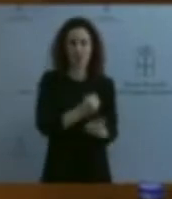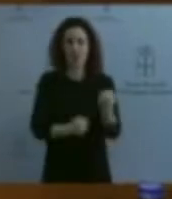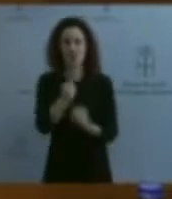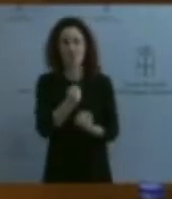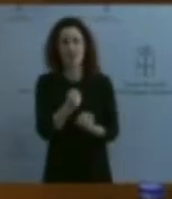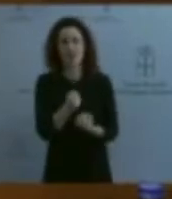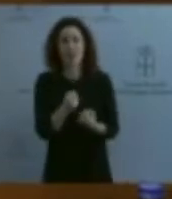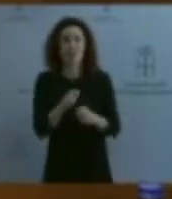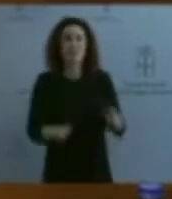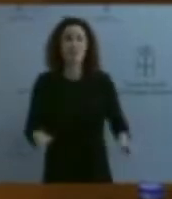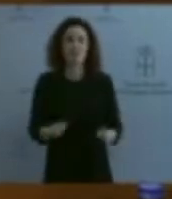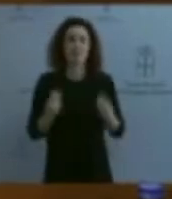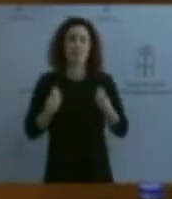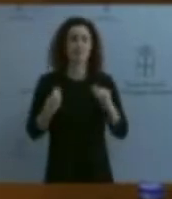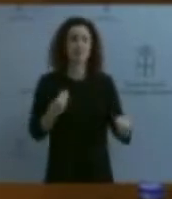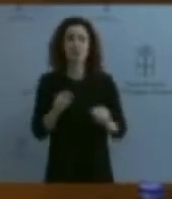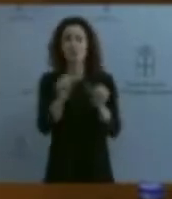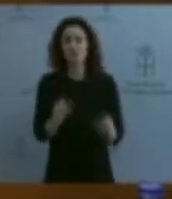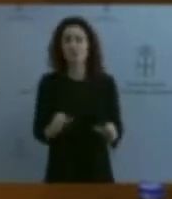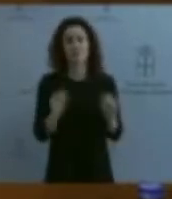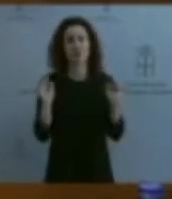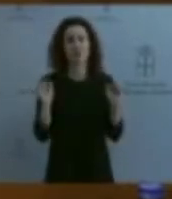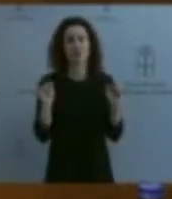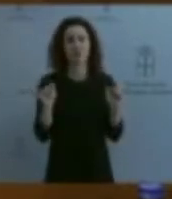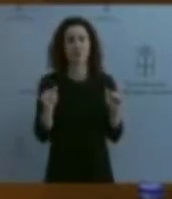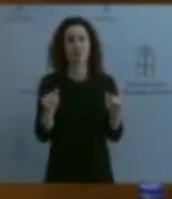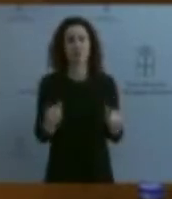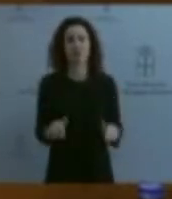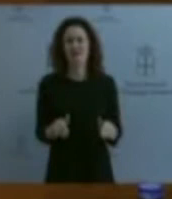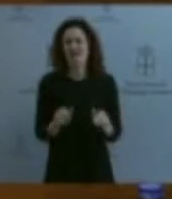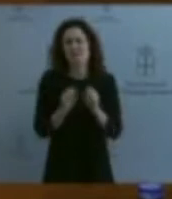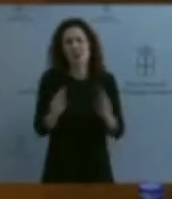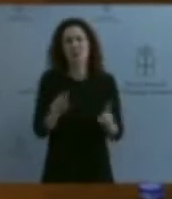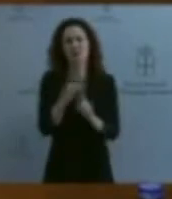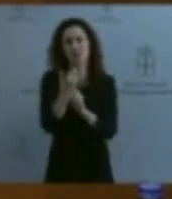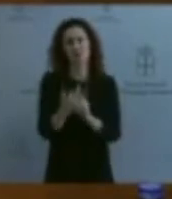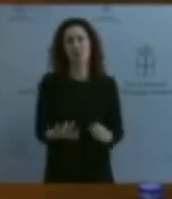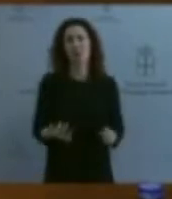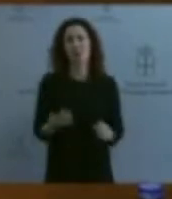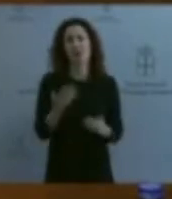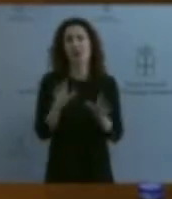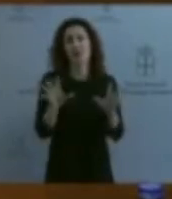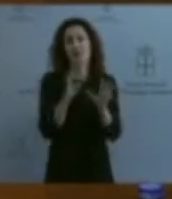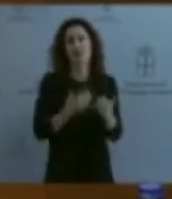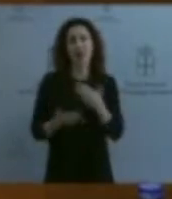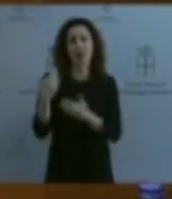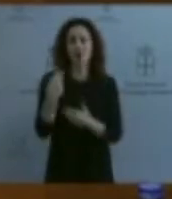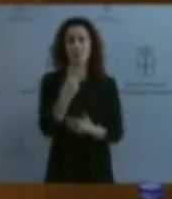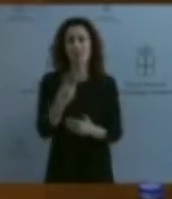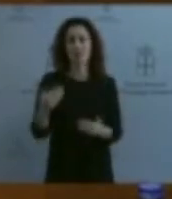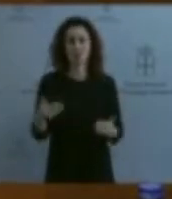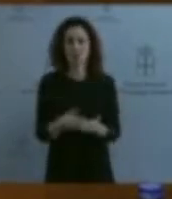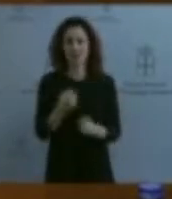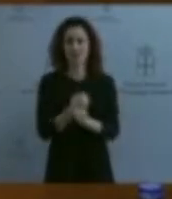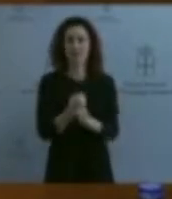que no ha hecho sino acentuarse en la última década, con la pérdida de más de 22.000 empleos. Tenemos que actuar urgentemente y diseñar las